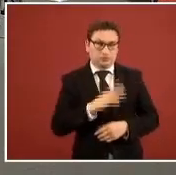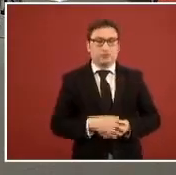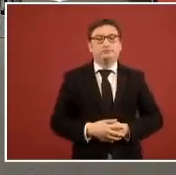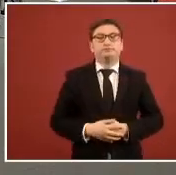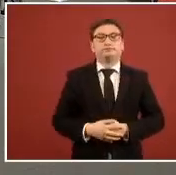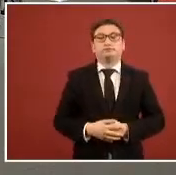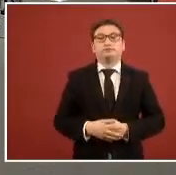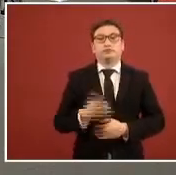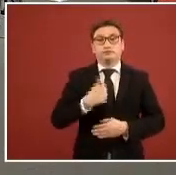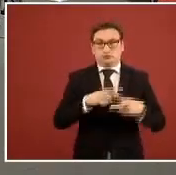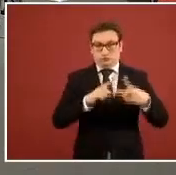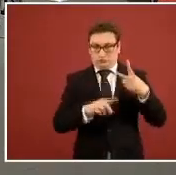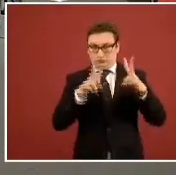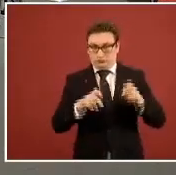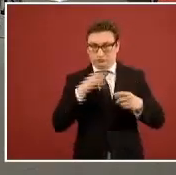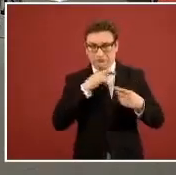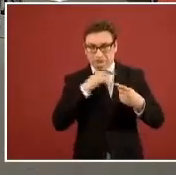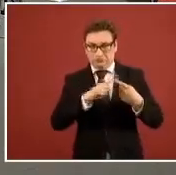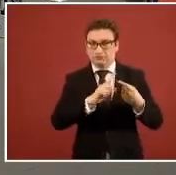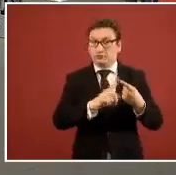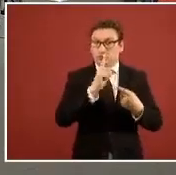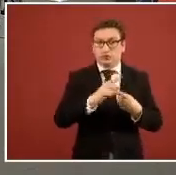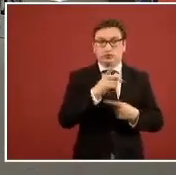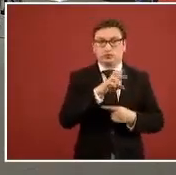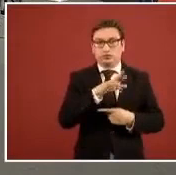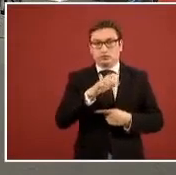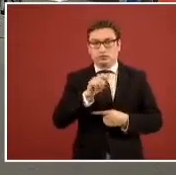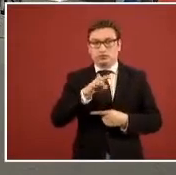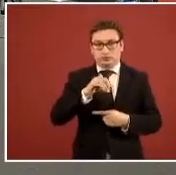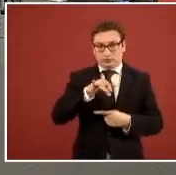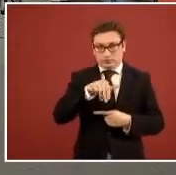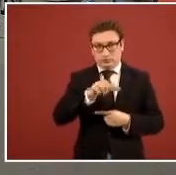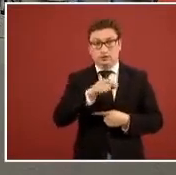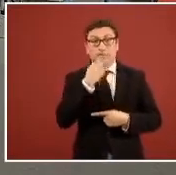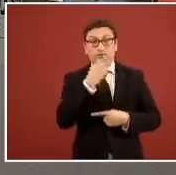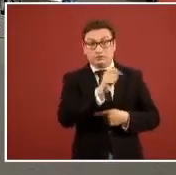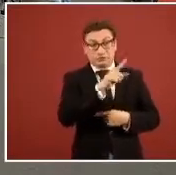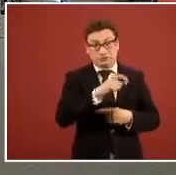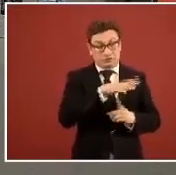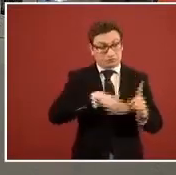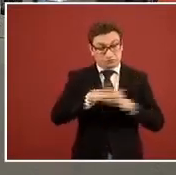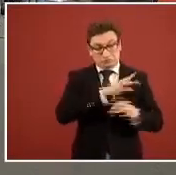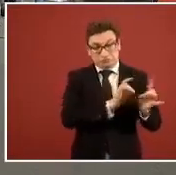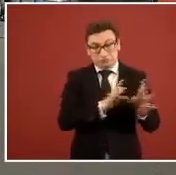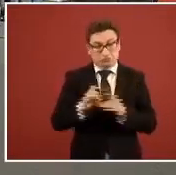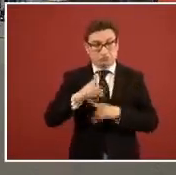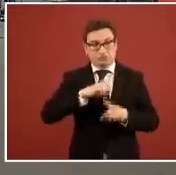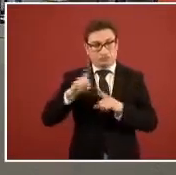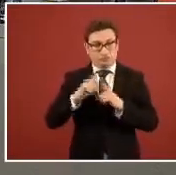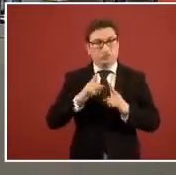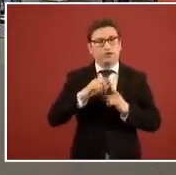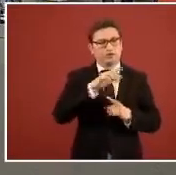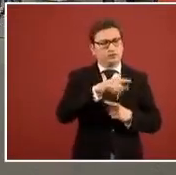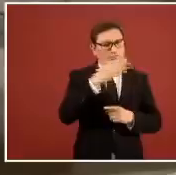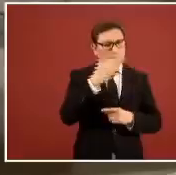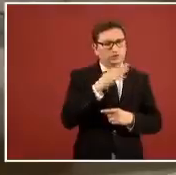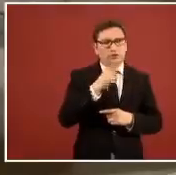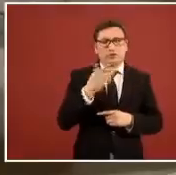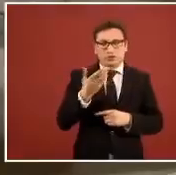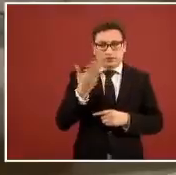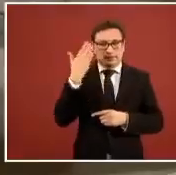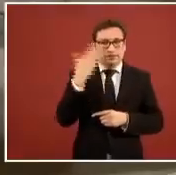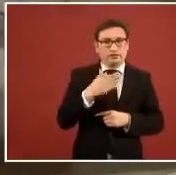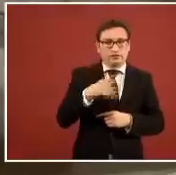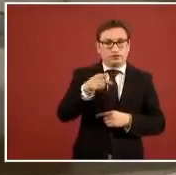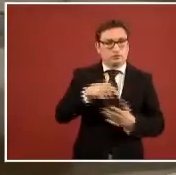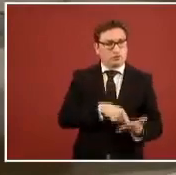Tengo 2 temas rapidísimos. El primero para el doctor Alomía, hablando justamente de las intubaciones. Al reverso, tenemos un universo que nos